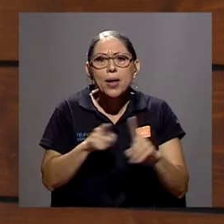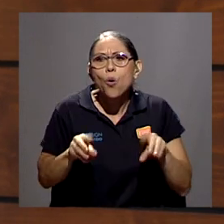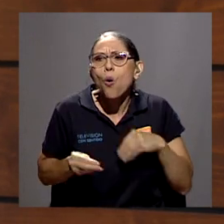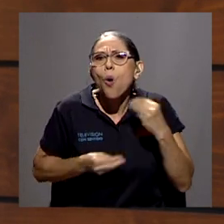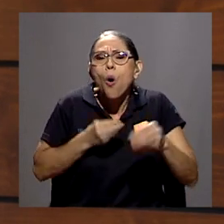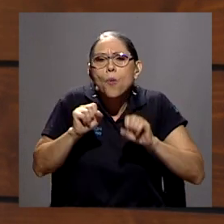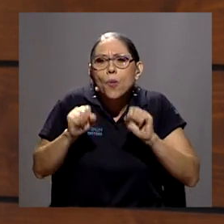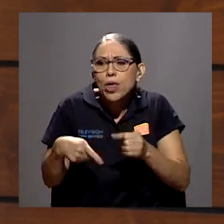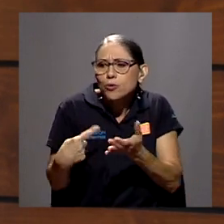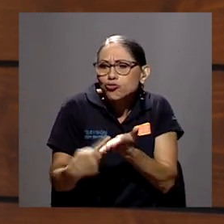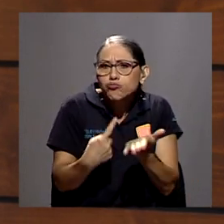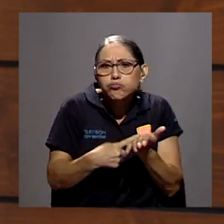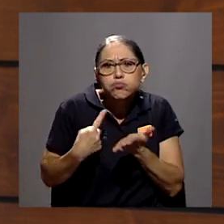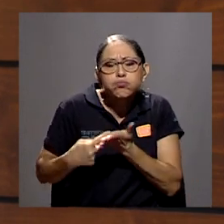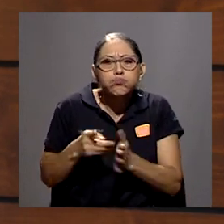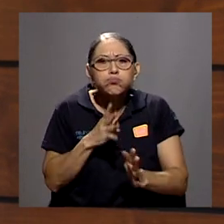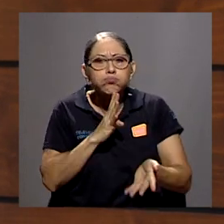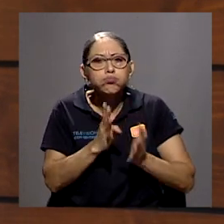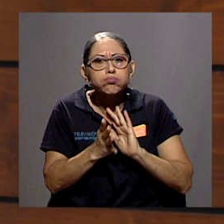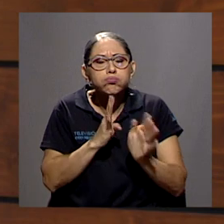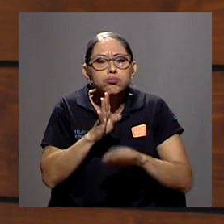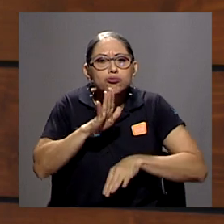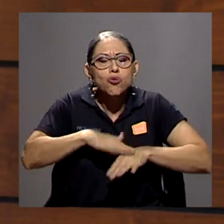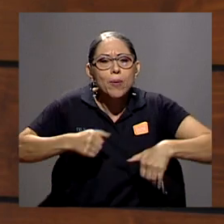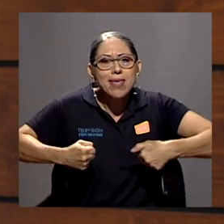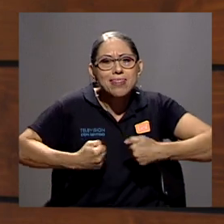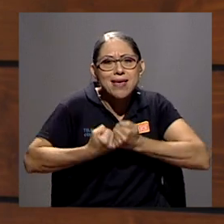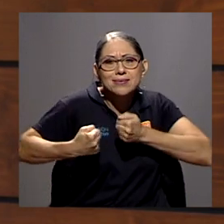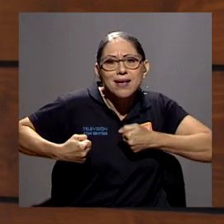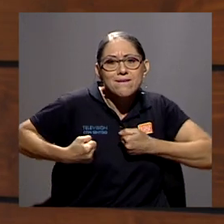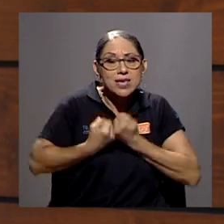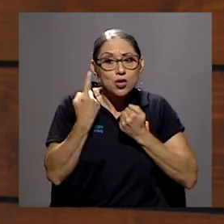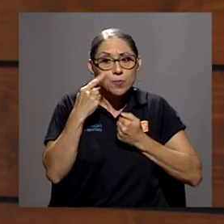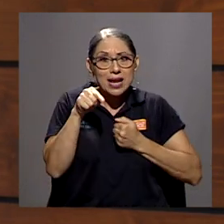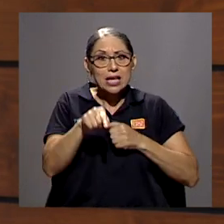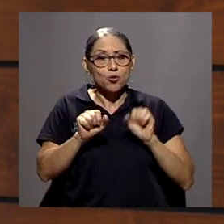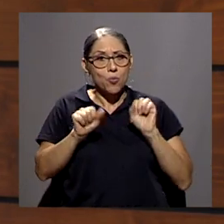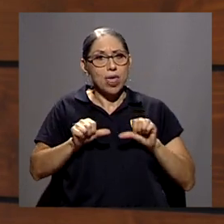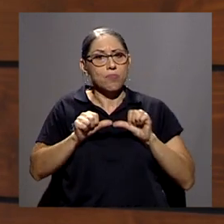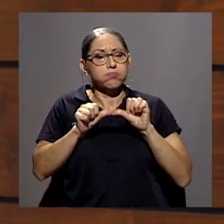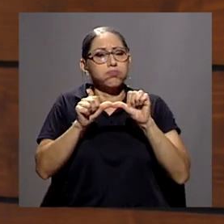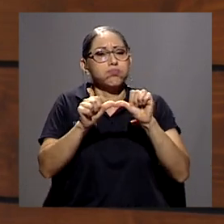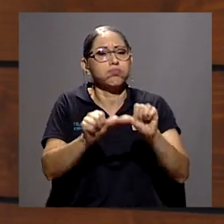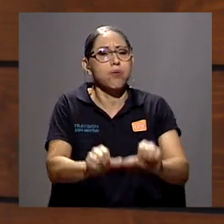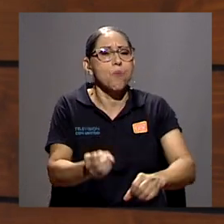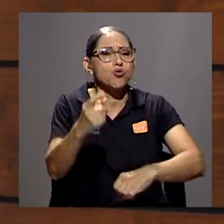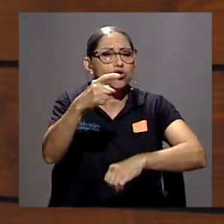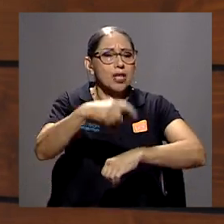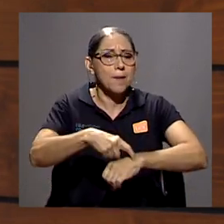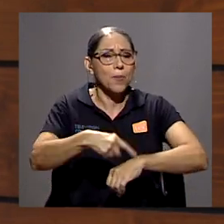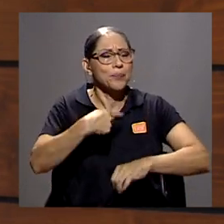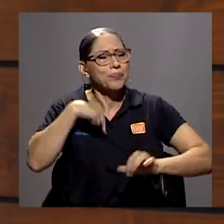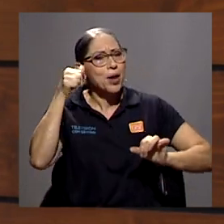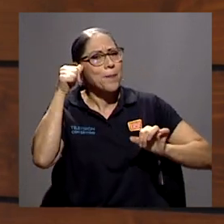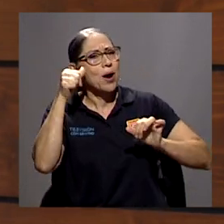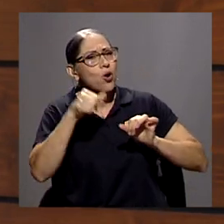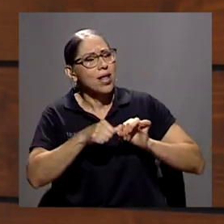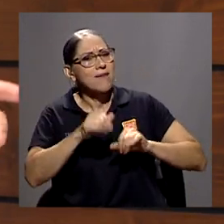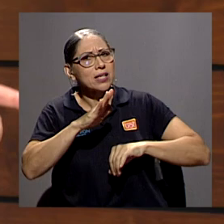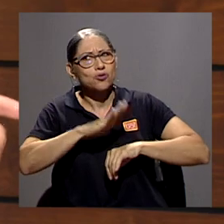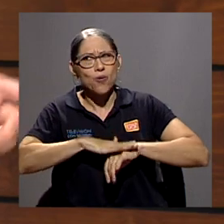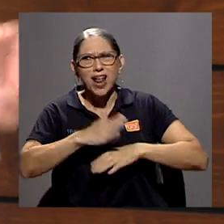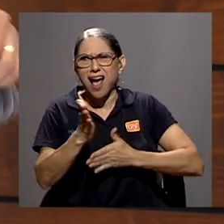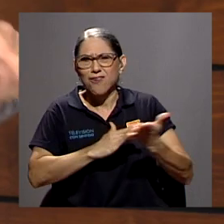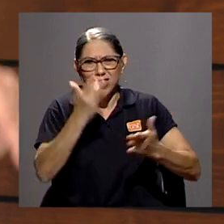la gran necesidad de los desafíos para poder sostener esto por mucho tiempo más y ahora me acordaba un episodio de inteligencia